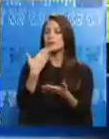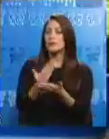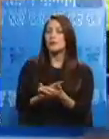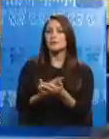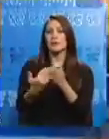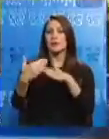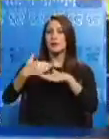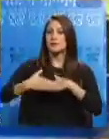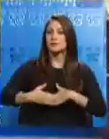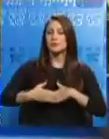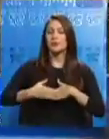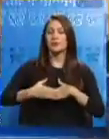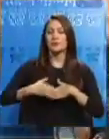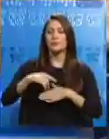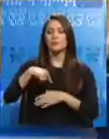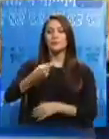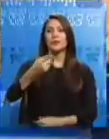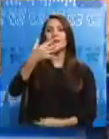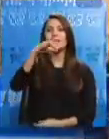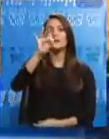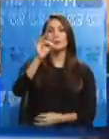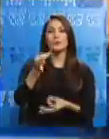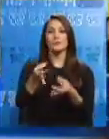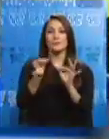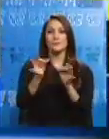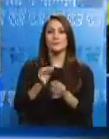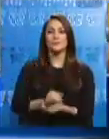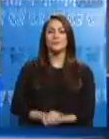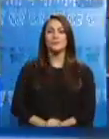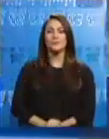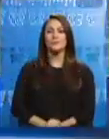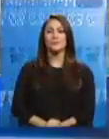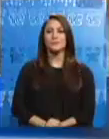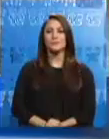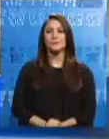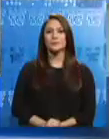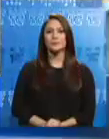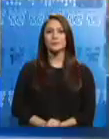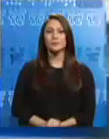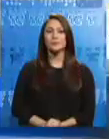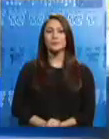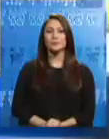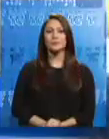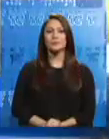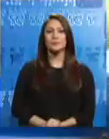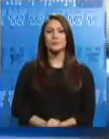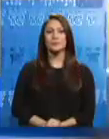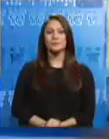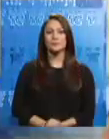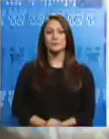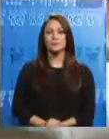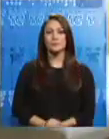en las elecciones del 19 de febrero. José Luis Calderón, TC Televisión.